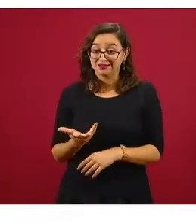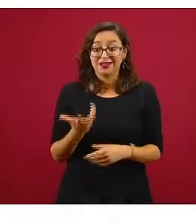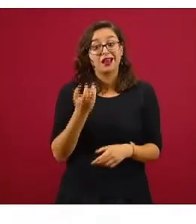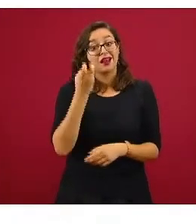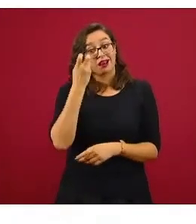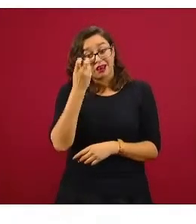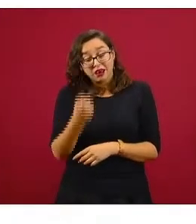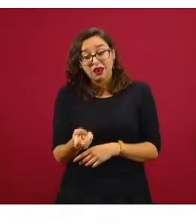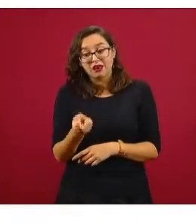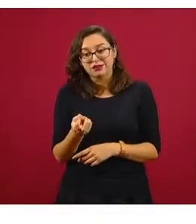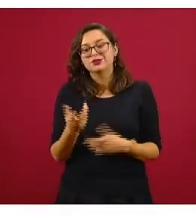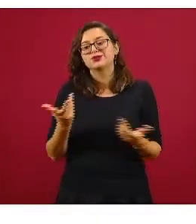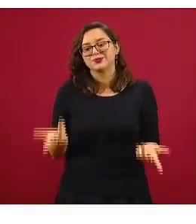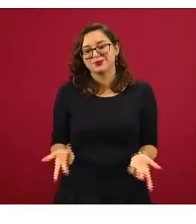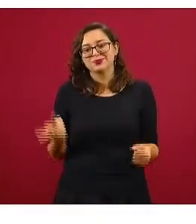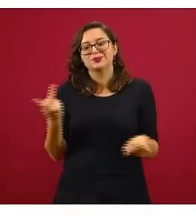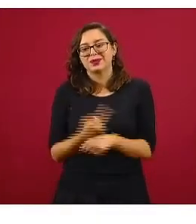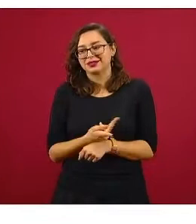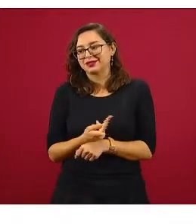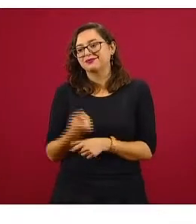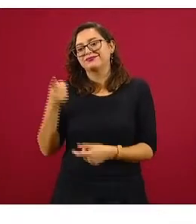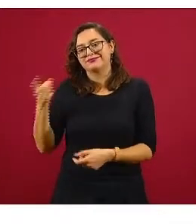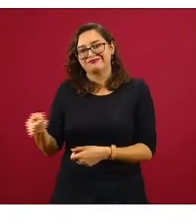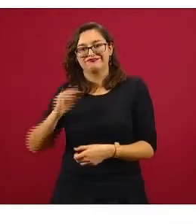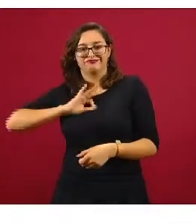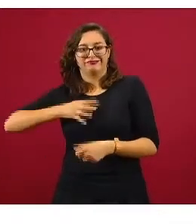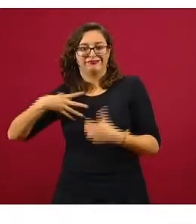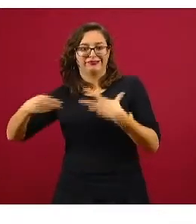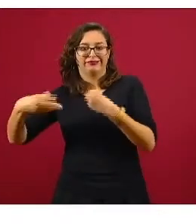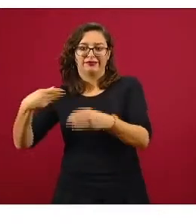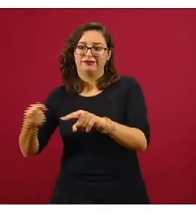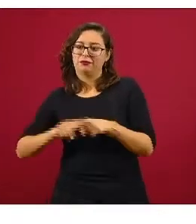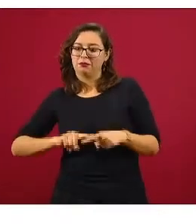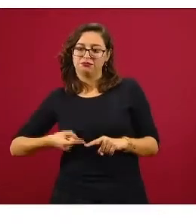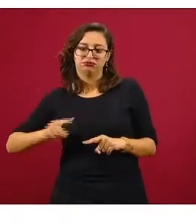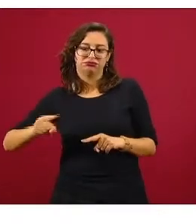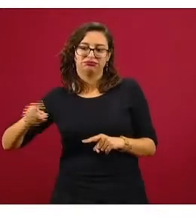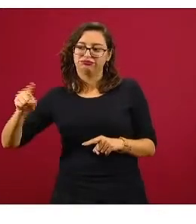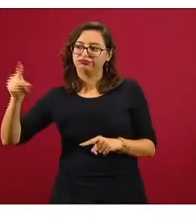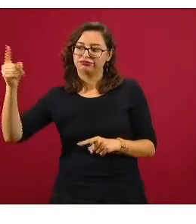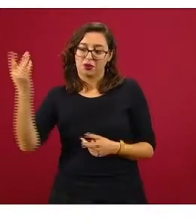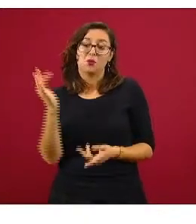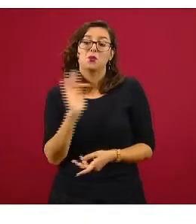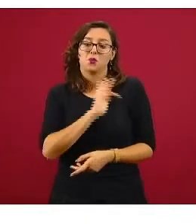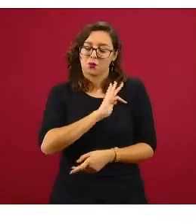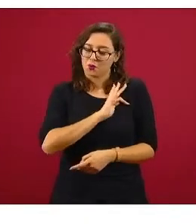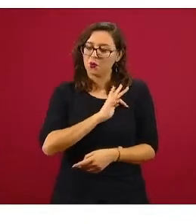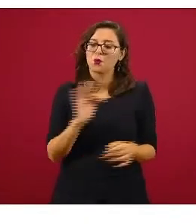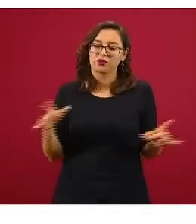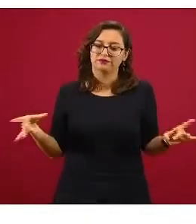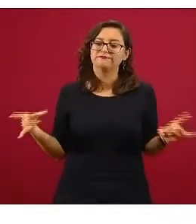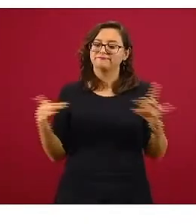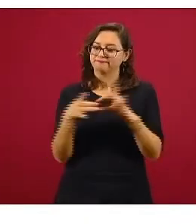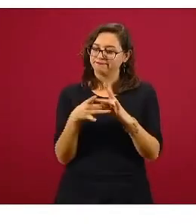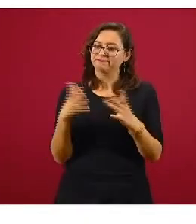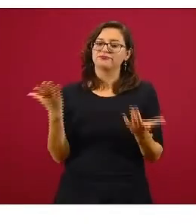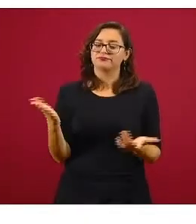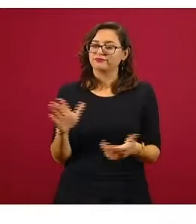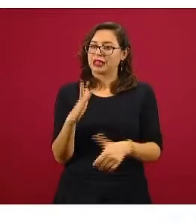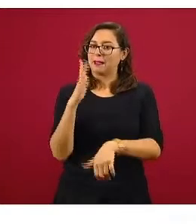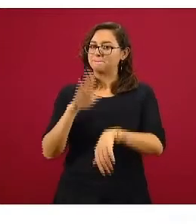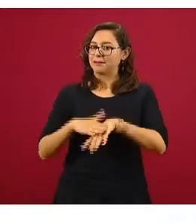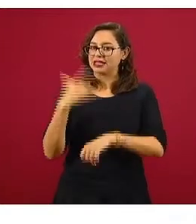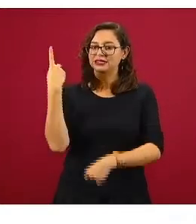pues se ve aquí en en los gráficos y pudiera representar pudiera representar un riesgo incrementado